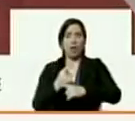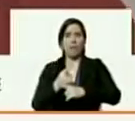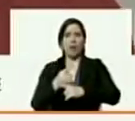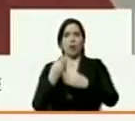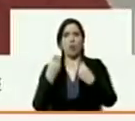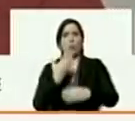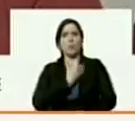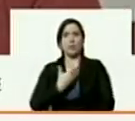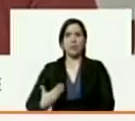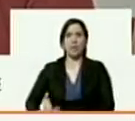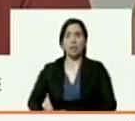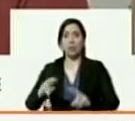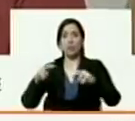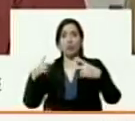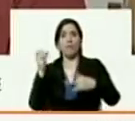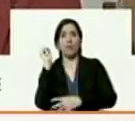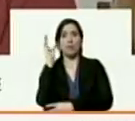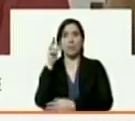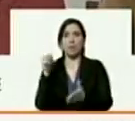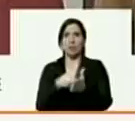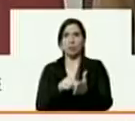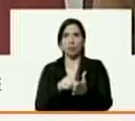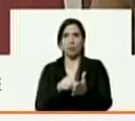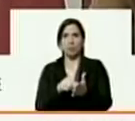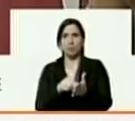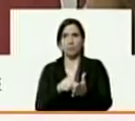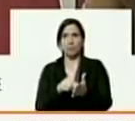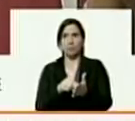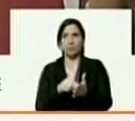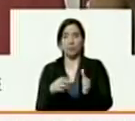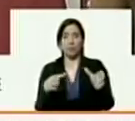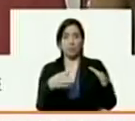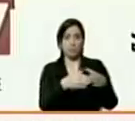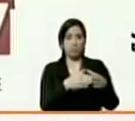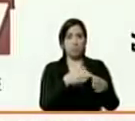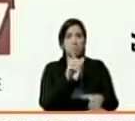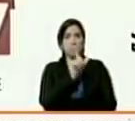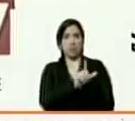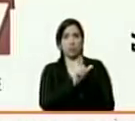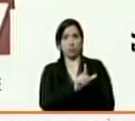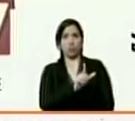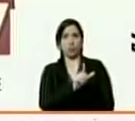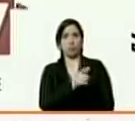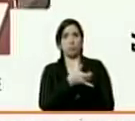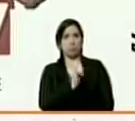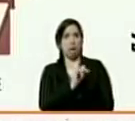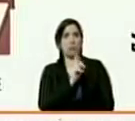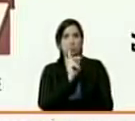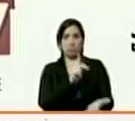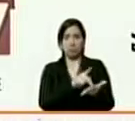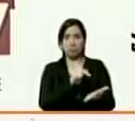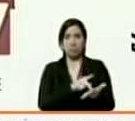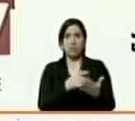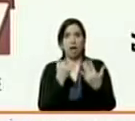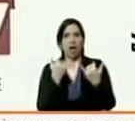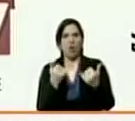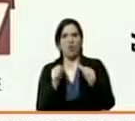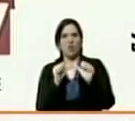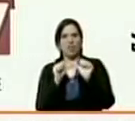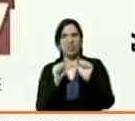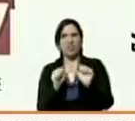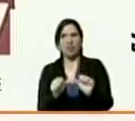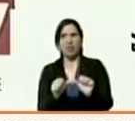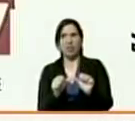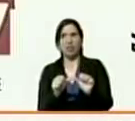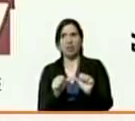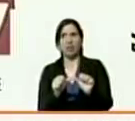de la Asamblea Nacional. El Partido Socialista Unido de Venezuela está allí. Ahora, queda ese, recuerda